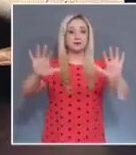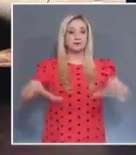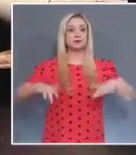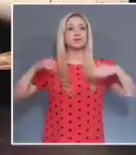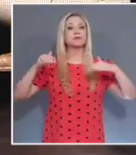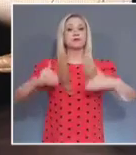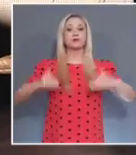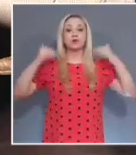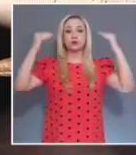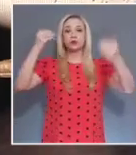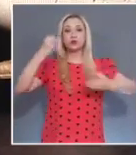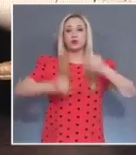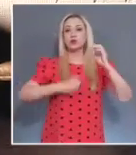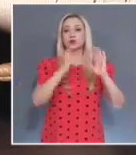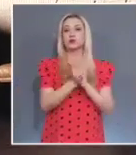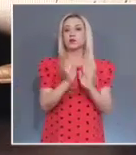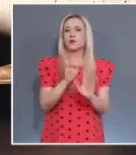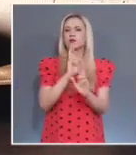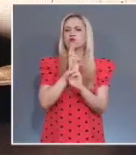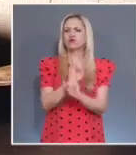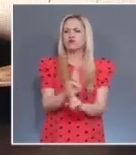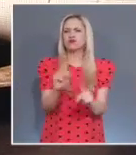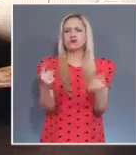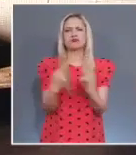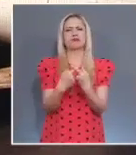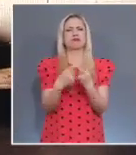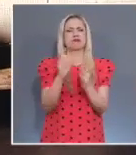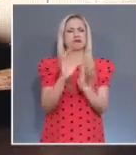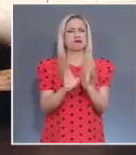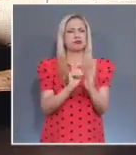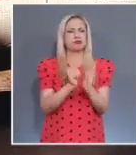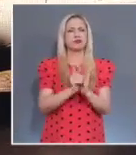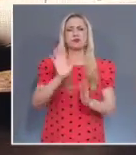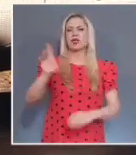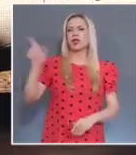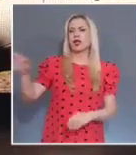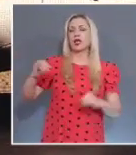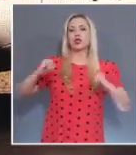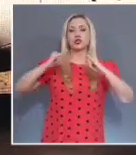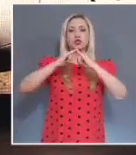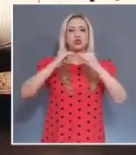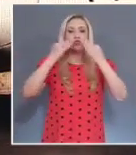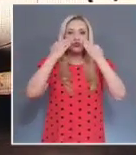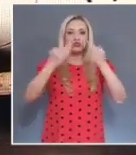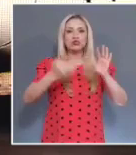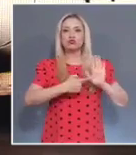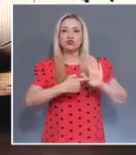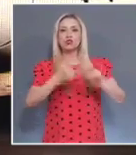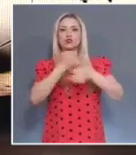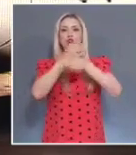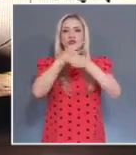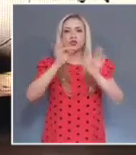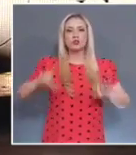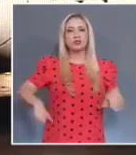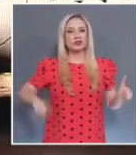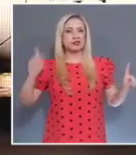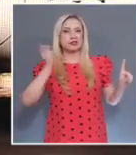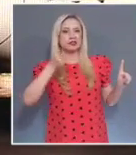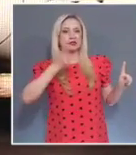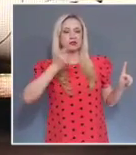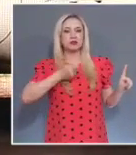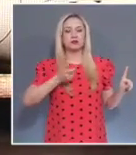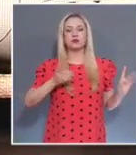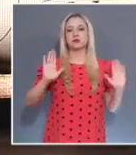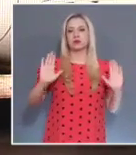controversia constitucional en la que el INAI denunciaba la invasión de sus atribuciones por parte del